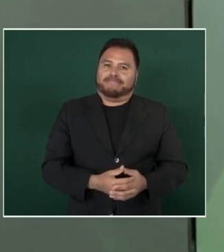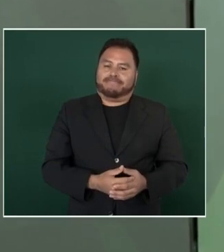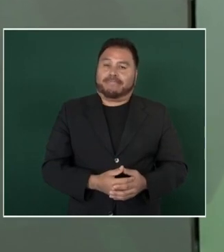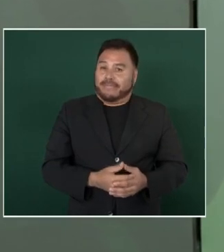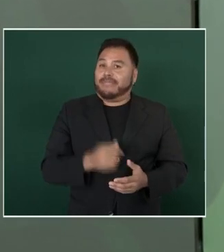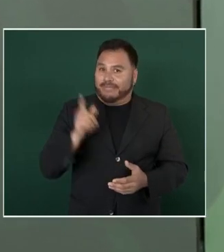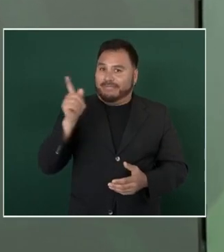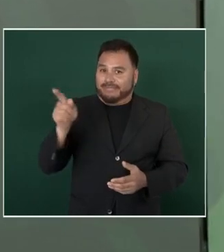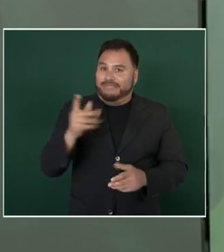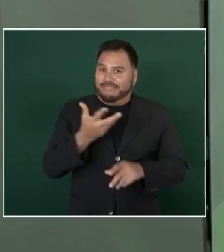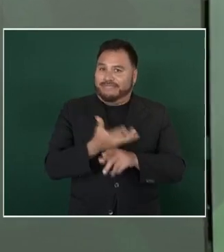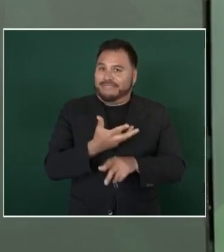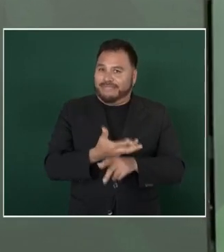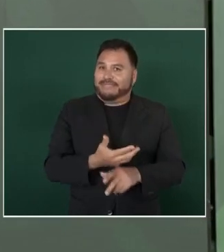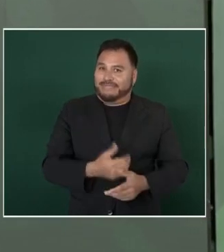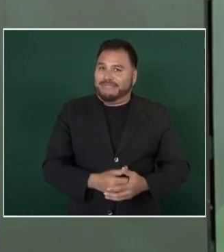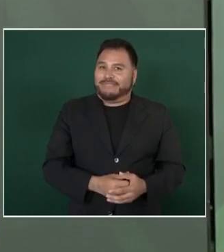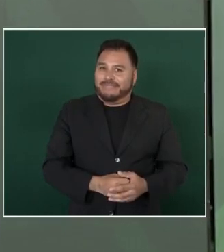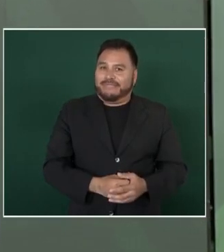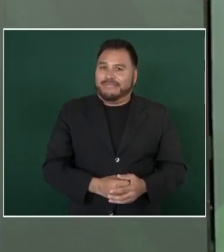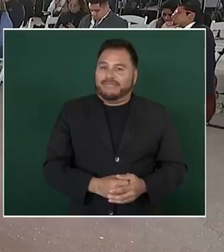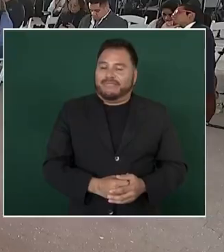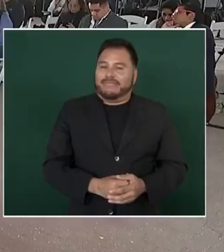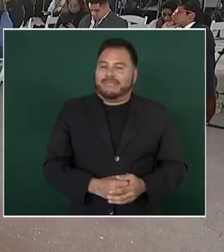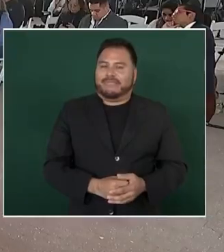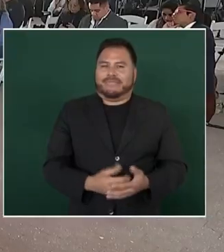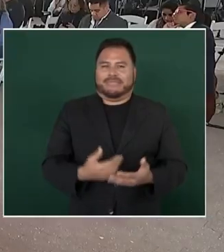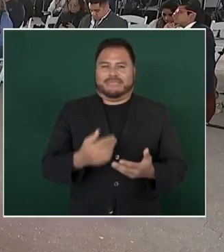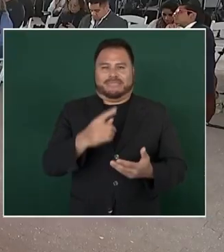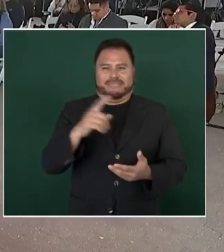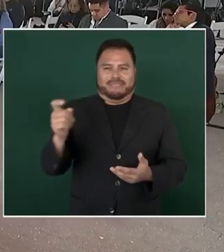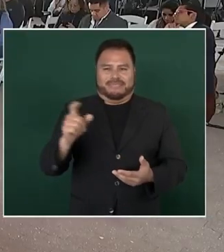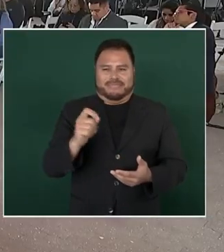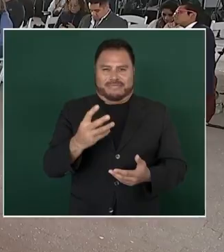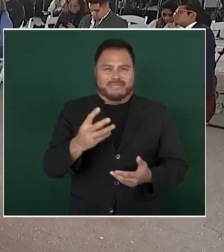en Estados Unidos. Entonces, sí hay